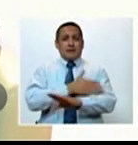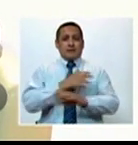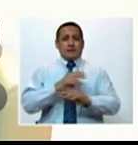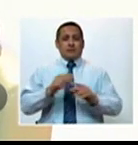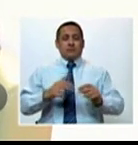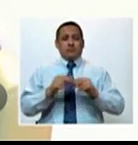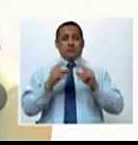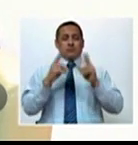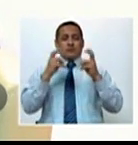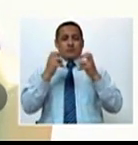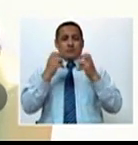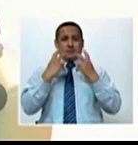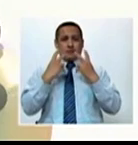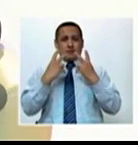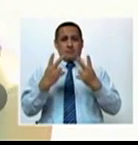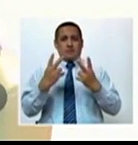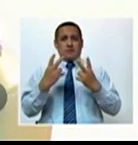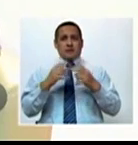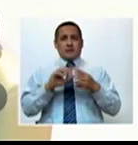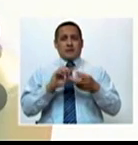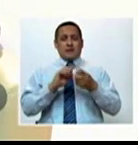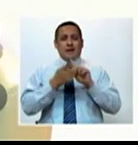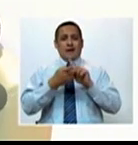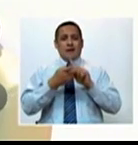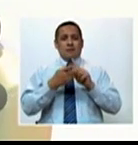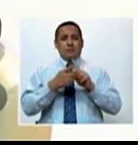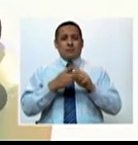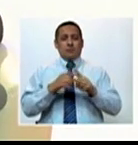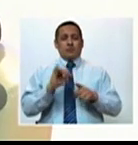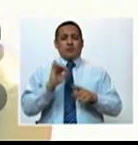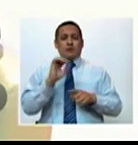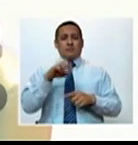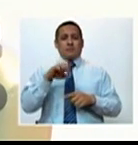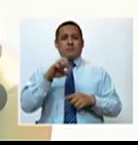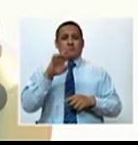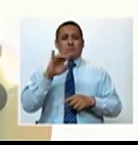reforma timbe, o sea, la reforma en peor,